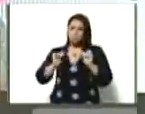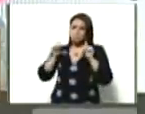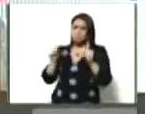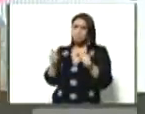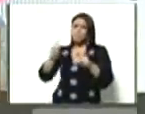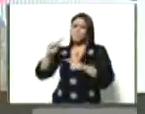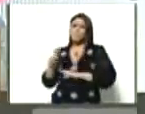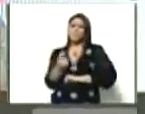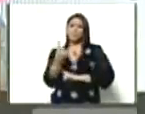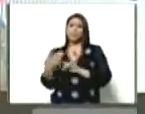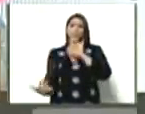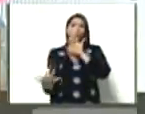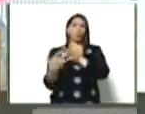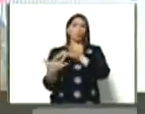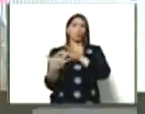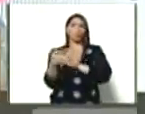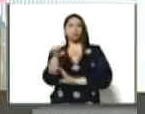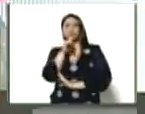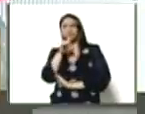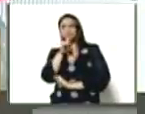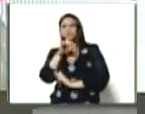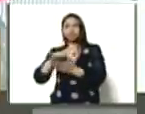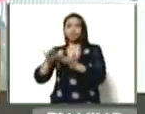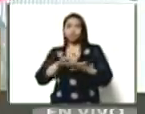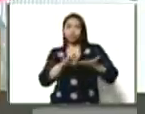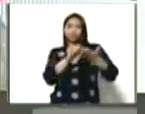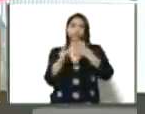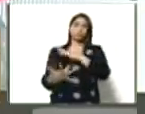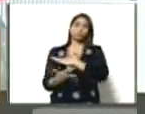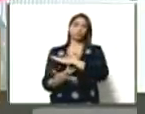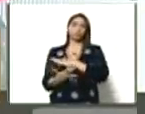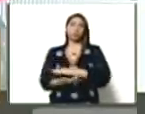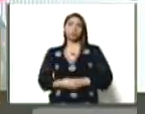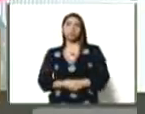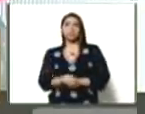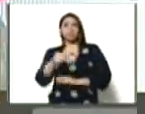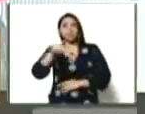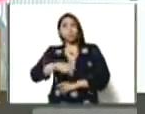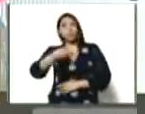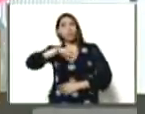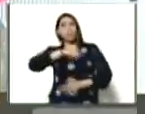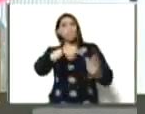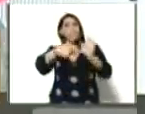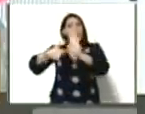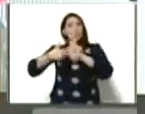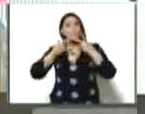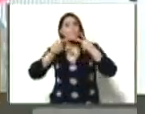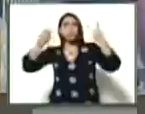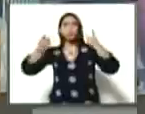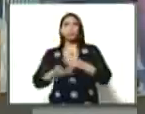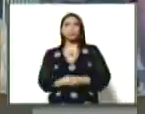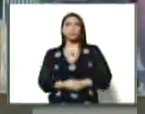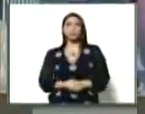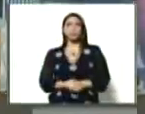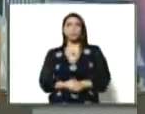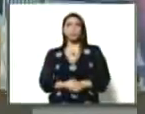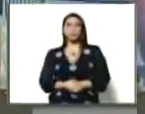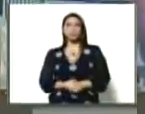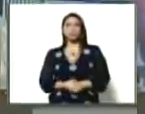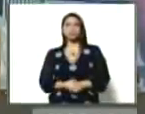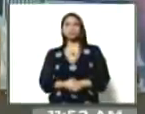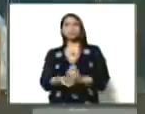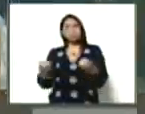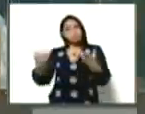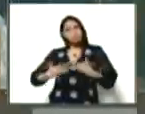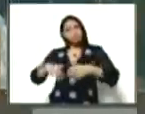un primer contacto con la solución tecnológica que hoy presentamos públicamente. Nos ofrece un sistema